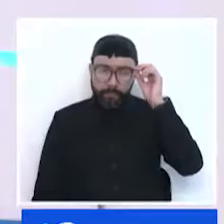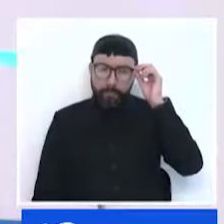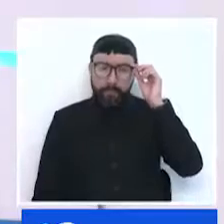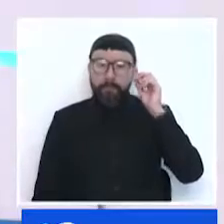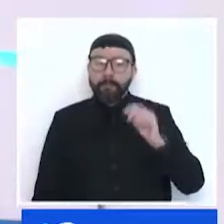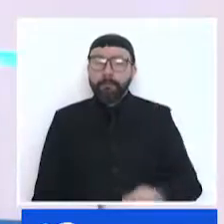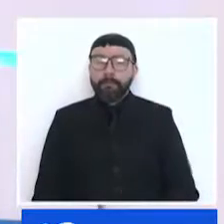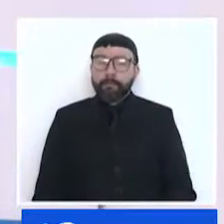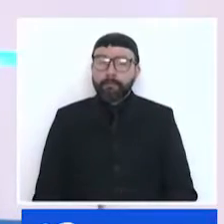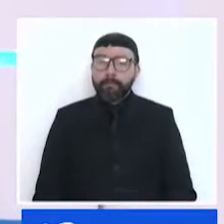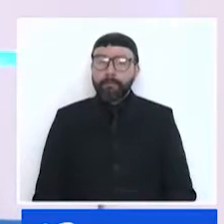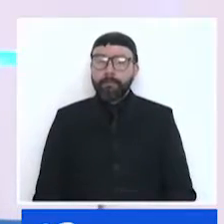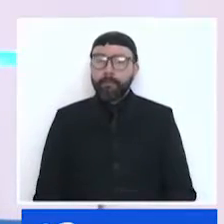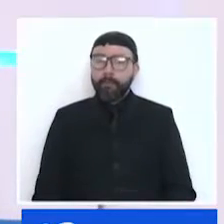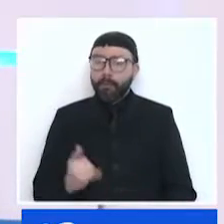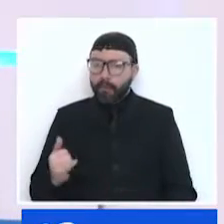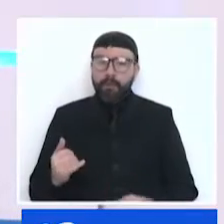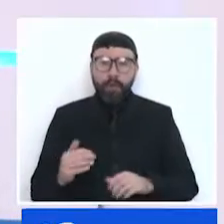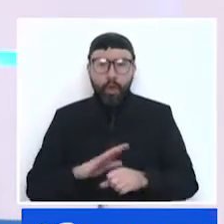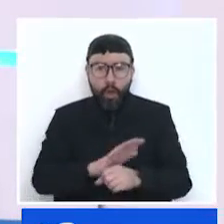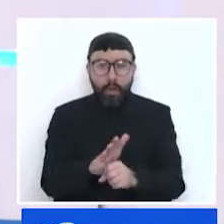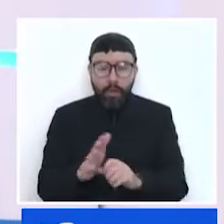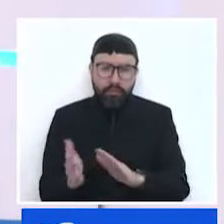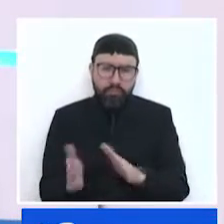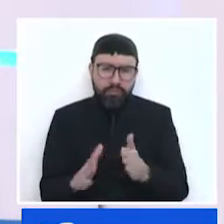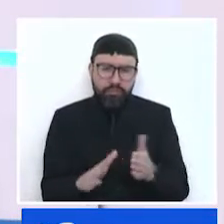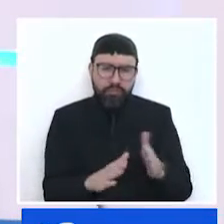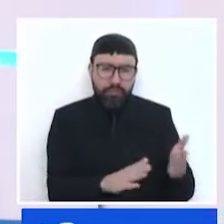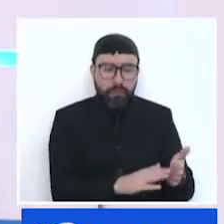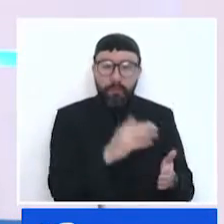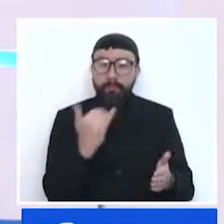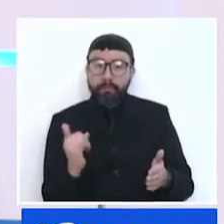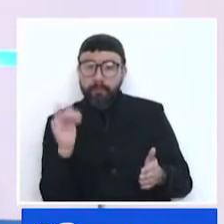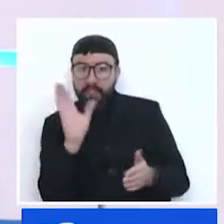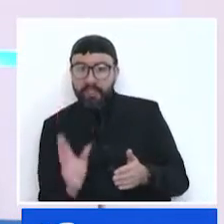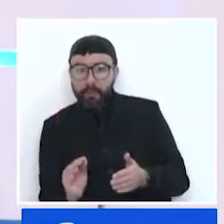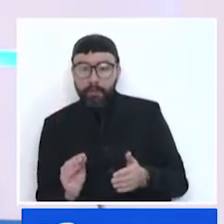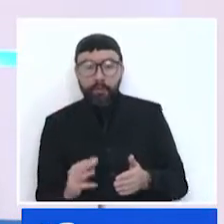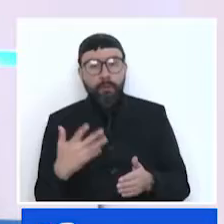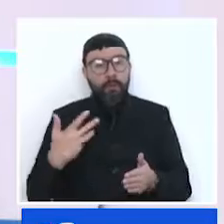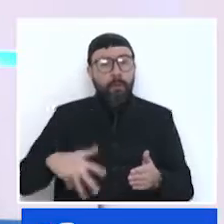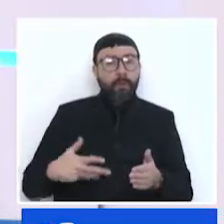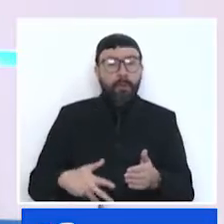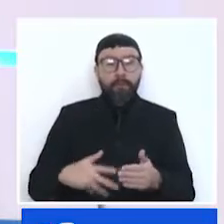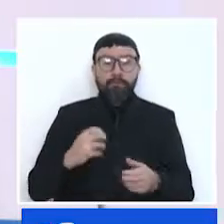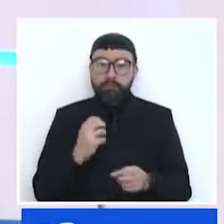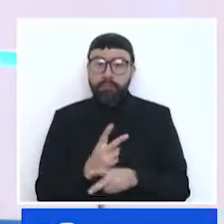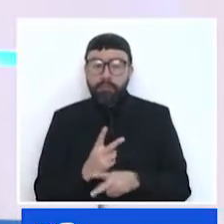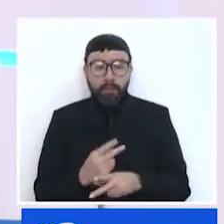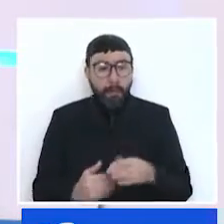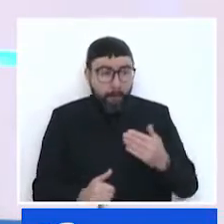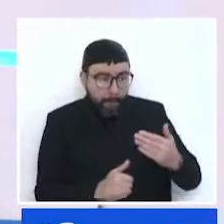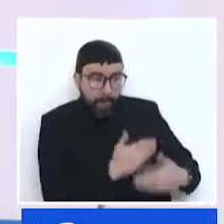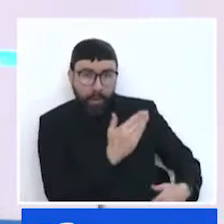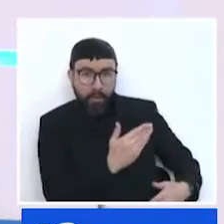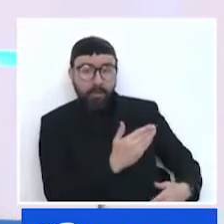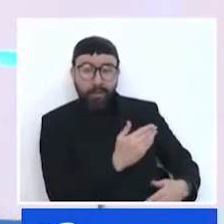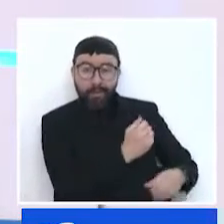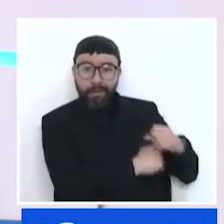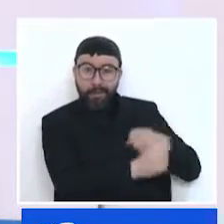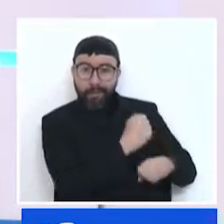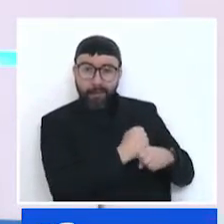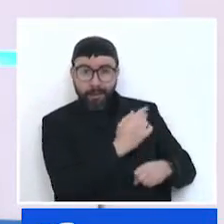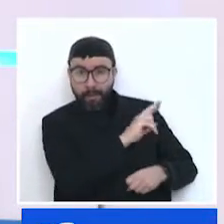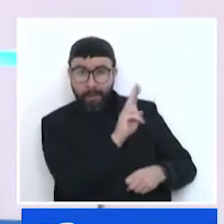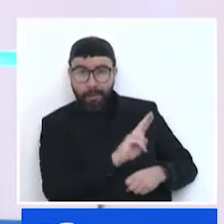El incremento de la letalidad por COVID-19 tiene al Quindío en este momento más crítico desde que comenzó la pandemia en marzo del año anterior.